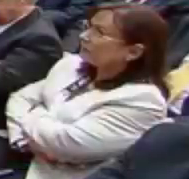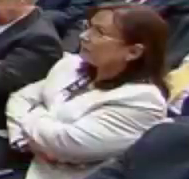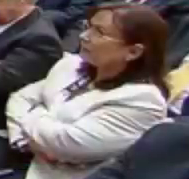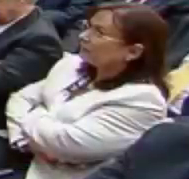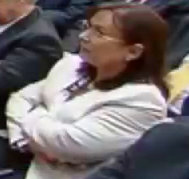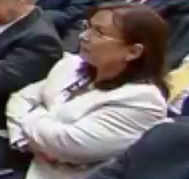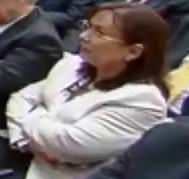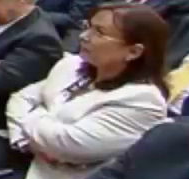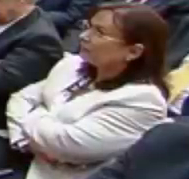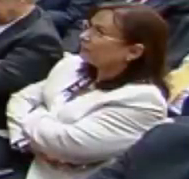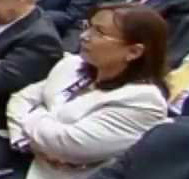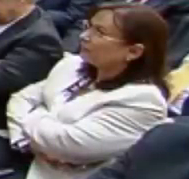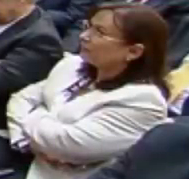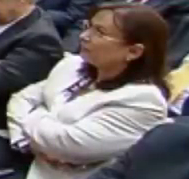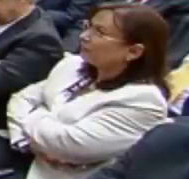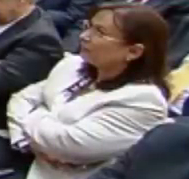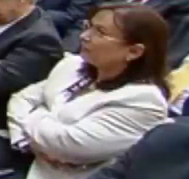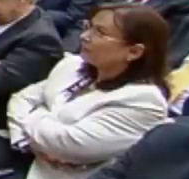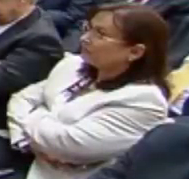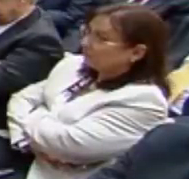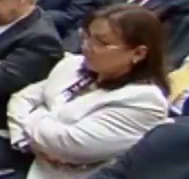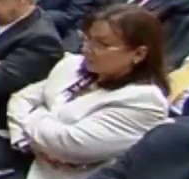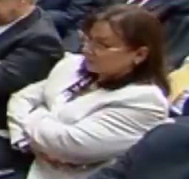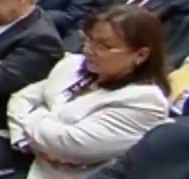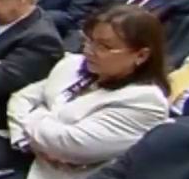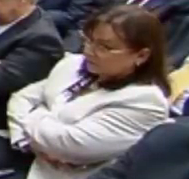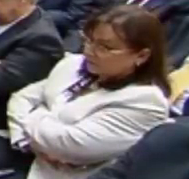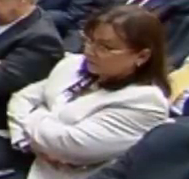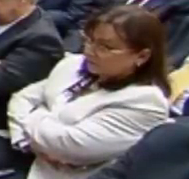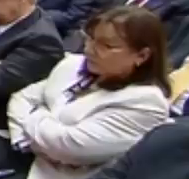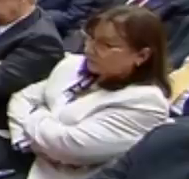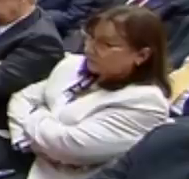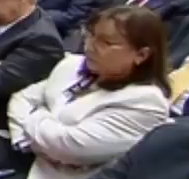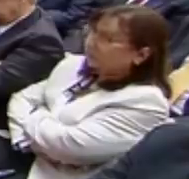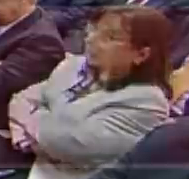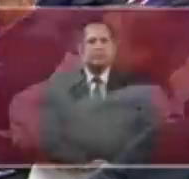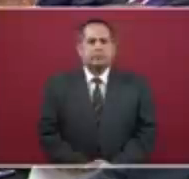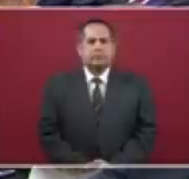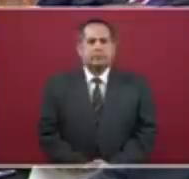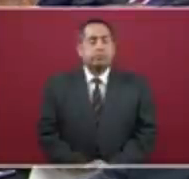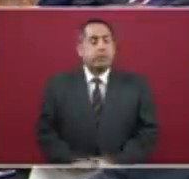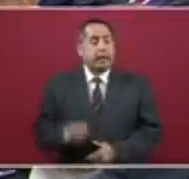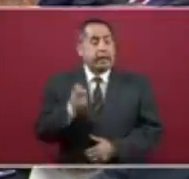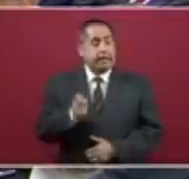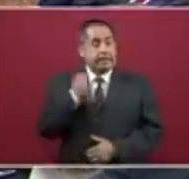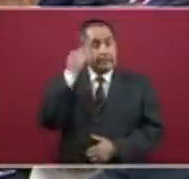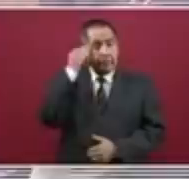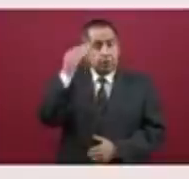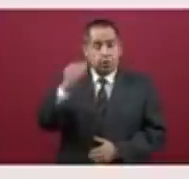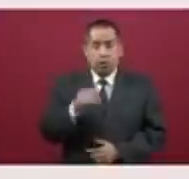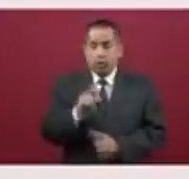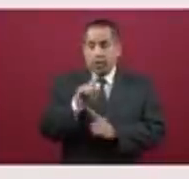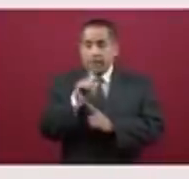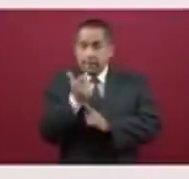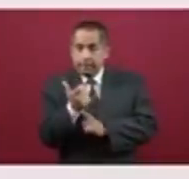en este período de 100 días el peso ha ganado valor con